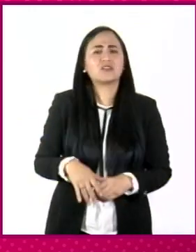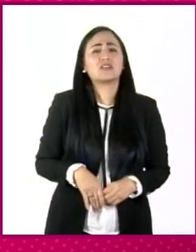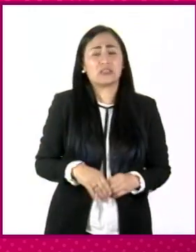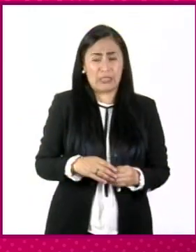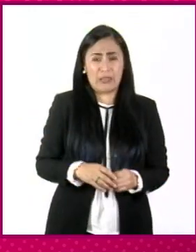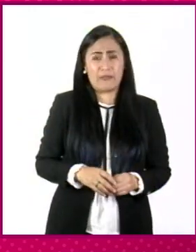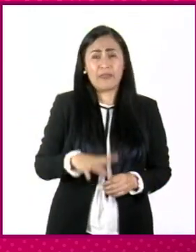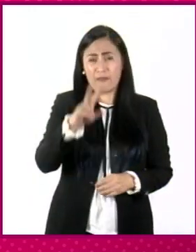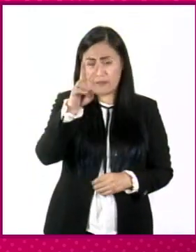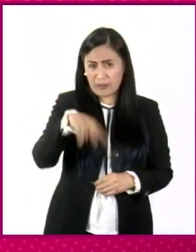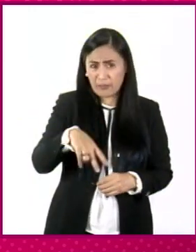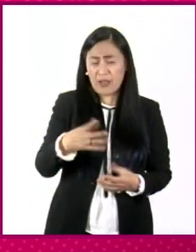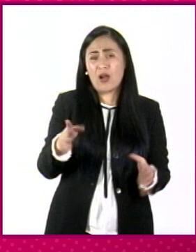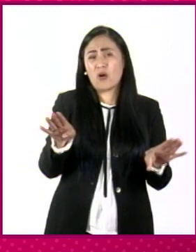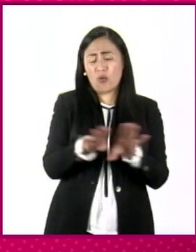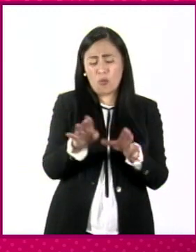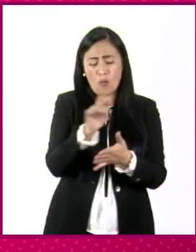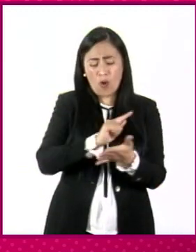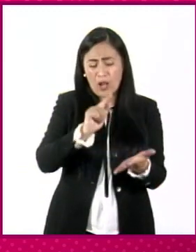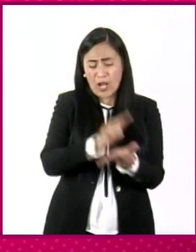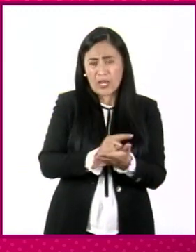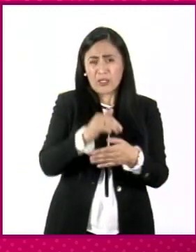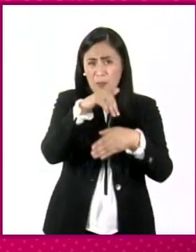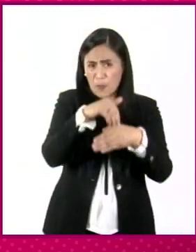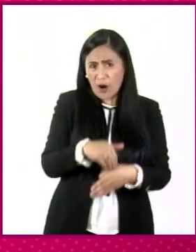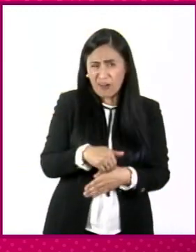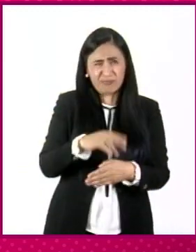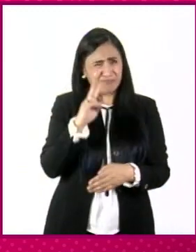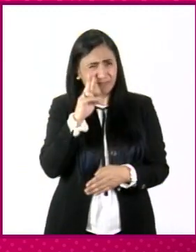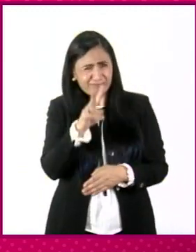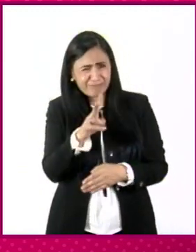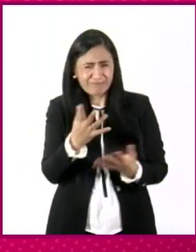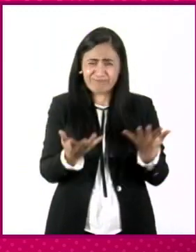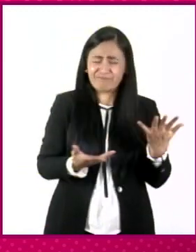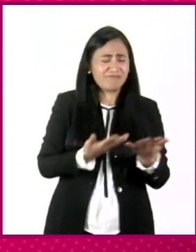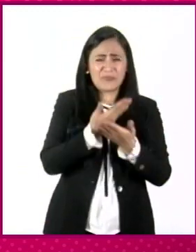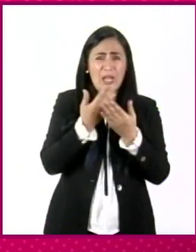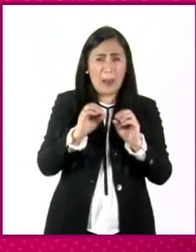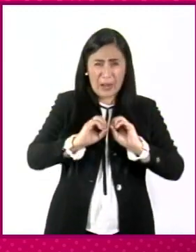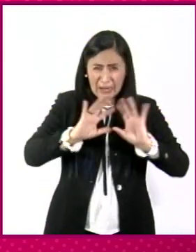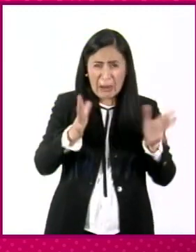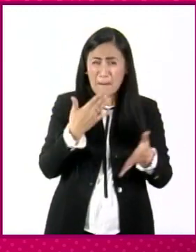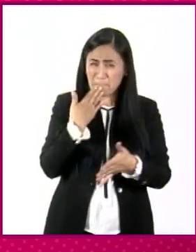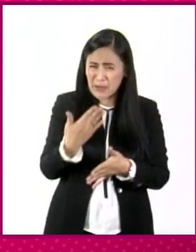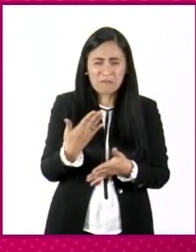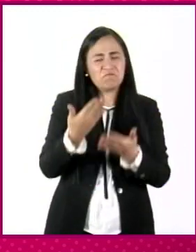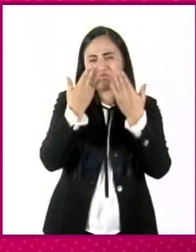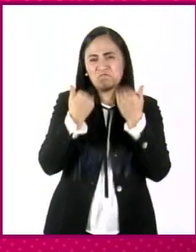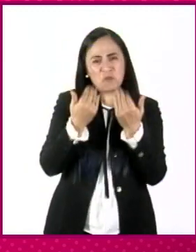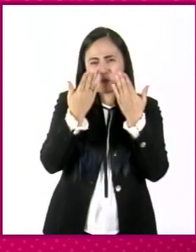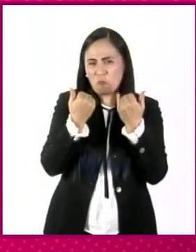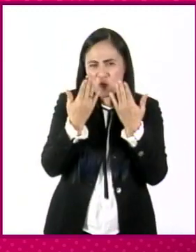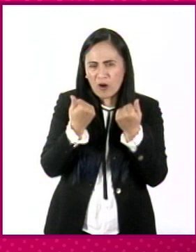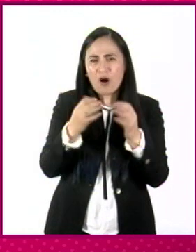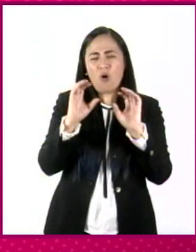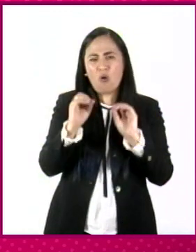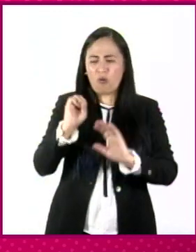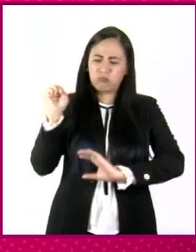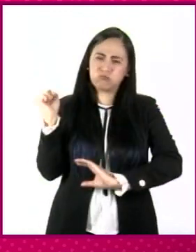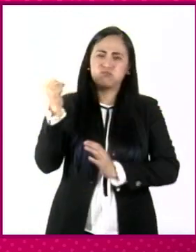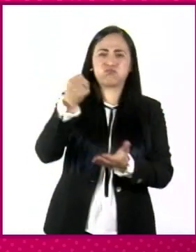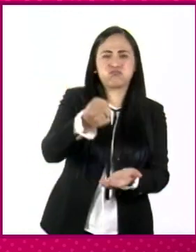claridad sobre la forma en la que se aplican las leyes, donde no hay claridad en la manera en la que se aplican los recursos